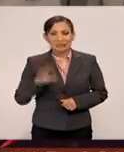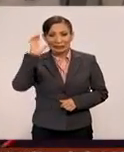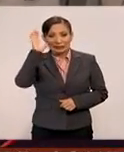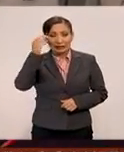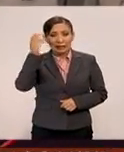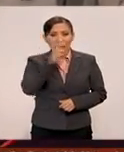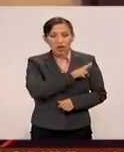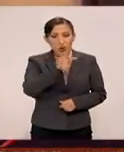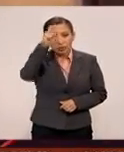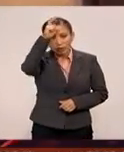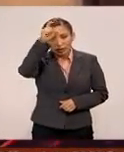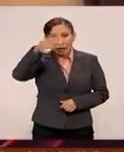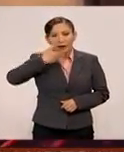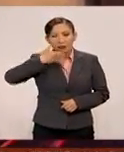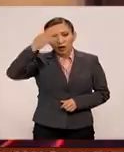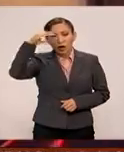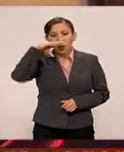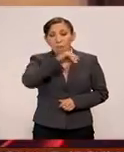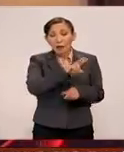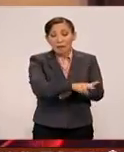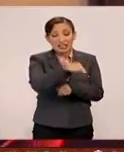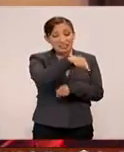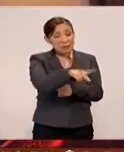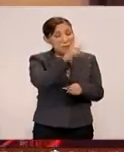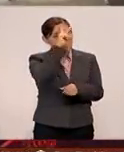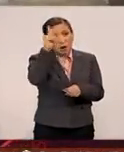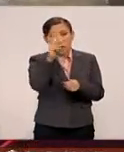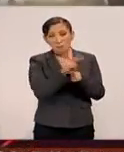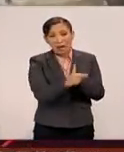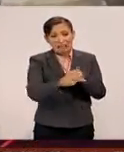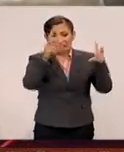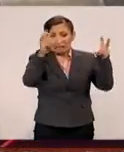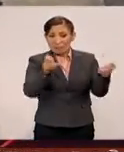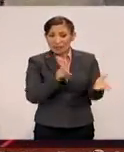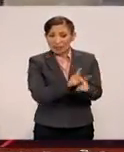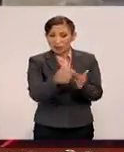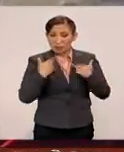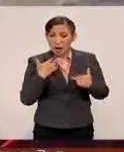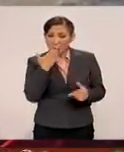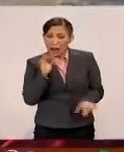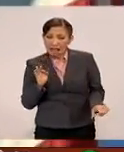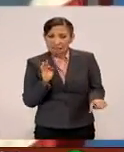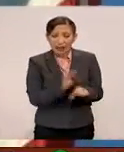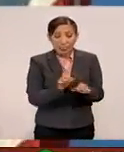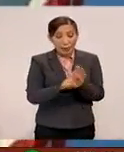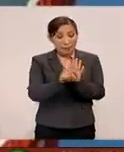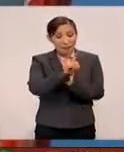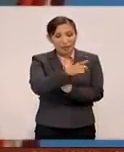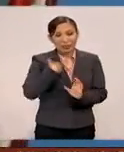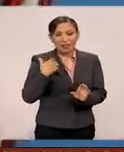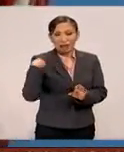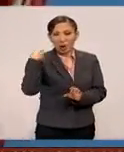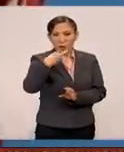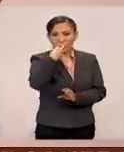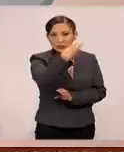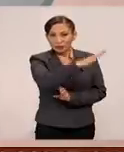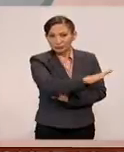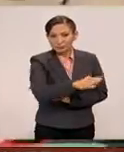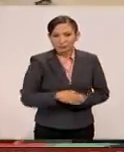China, Rusia, Turquía, Egipto, Cuba y Venezuela son los peores países en materia de derechos humanos según el Departamento de Estado en